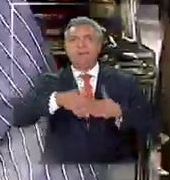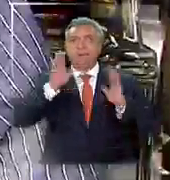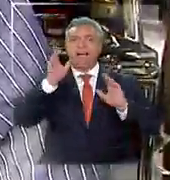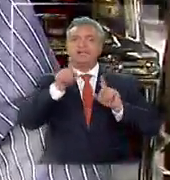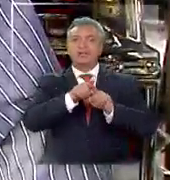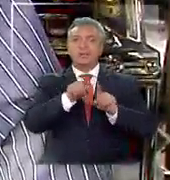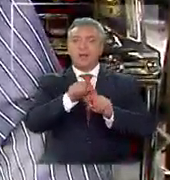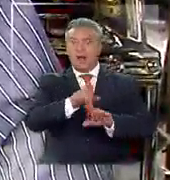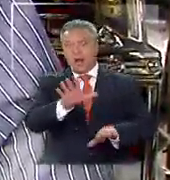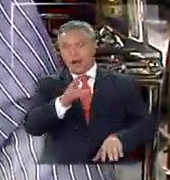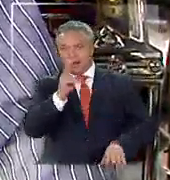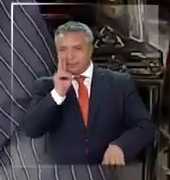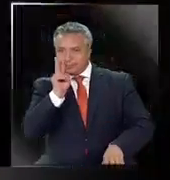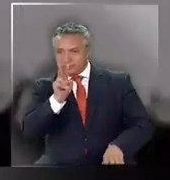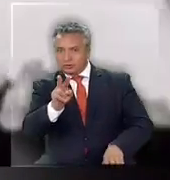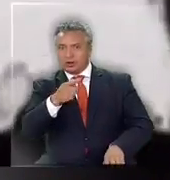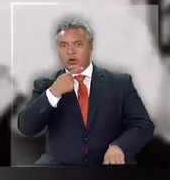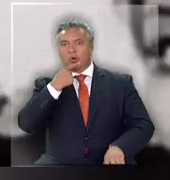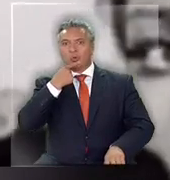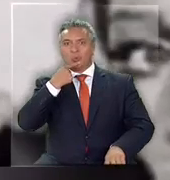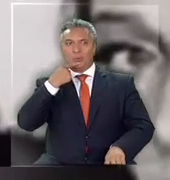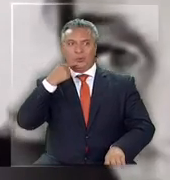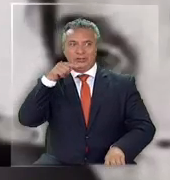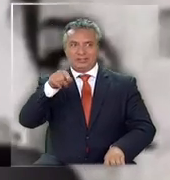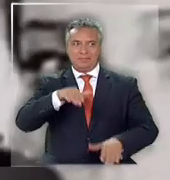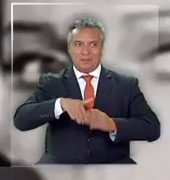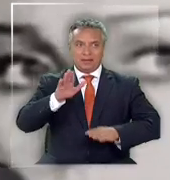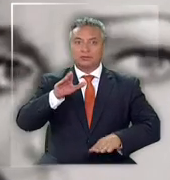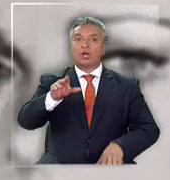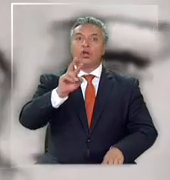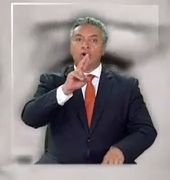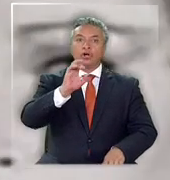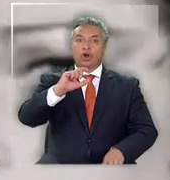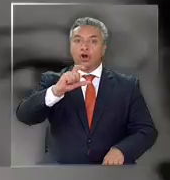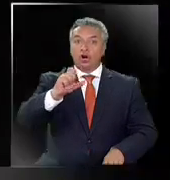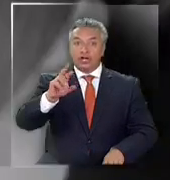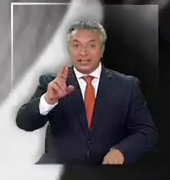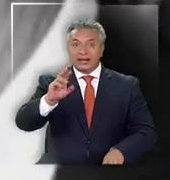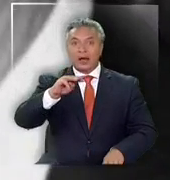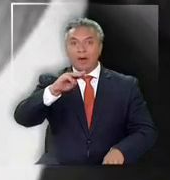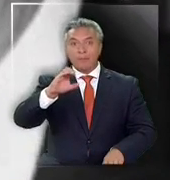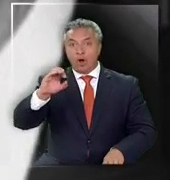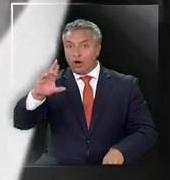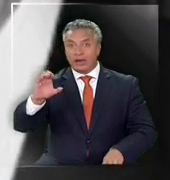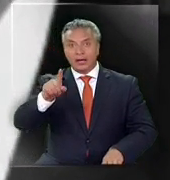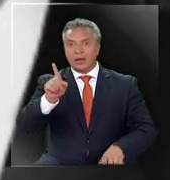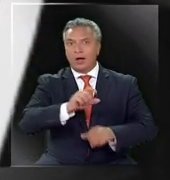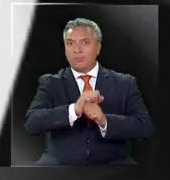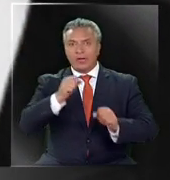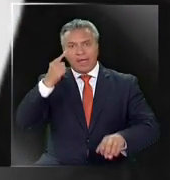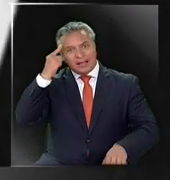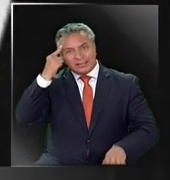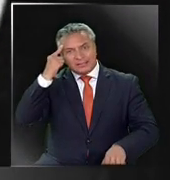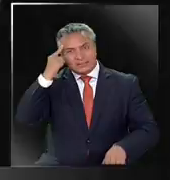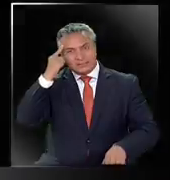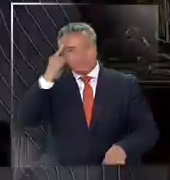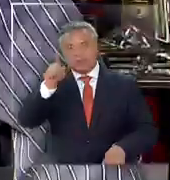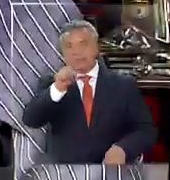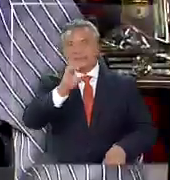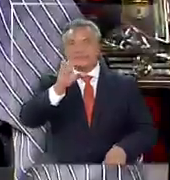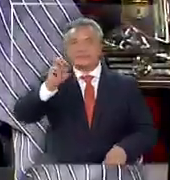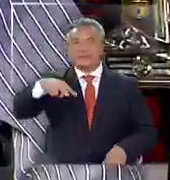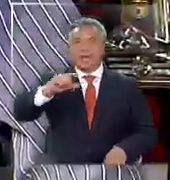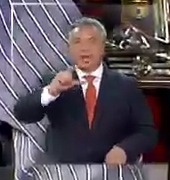por la forma de ver yo a James Bond. Cuando vino Roger Moore, uno no se podía sacar de la cabeza a Sean Connery. Y después, a pesar de los años